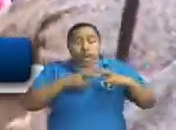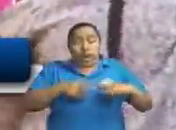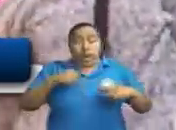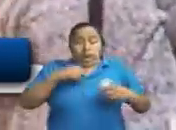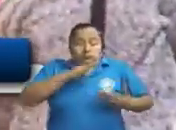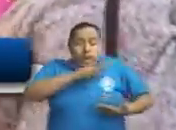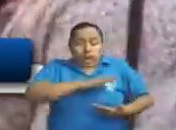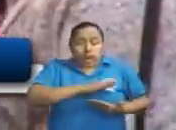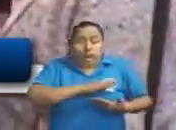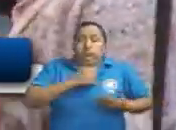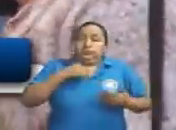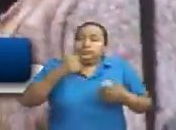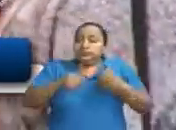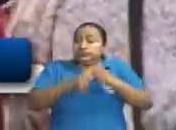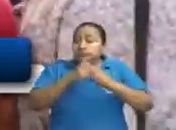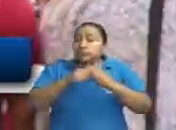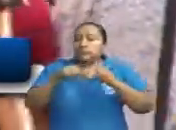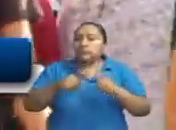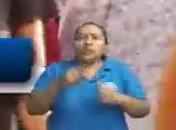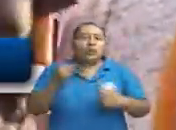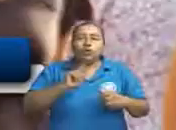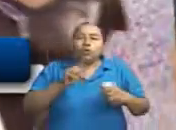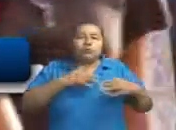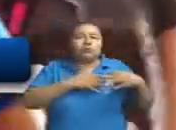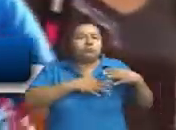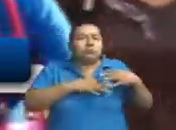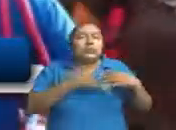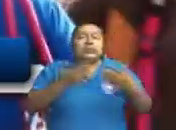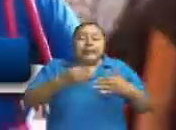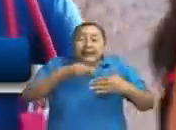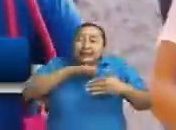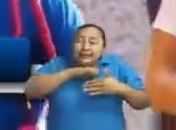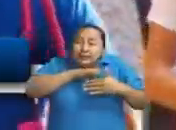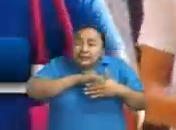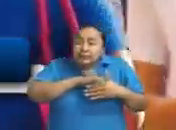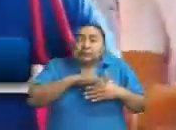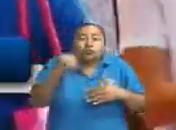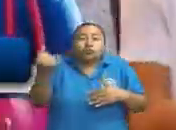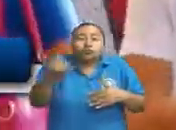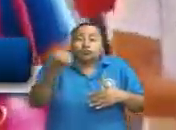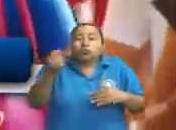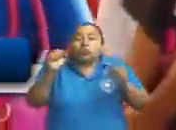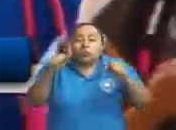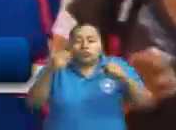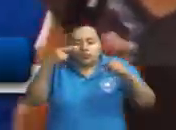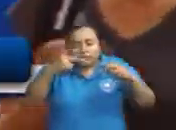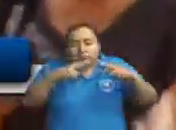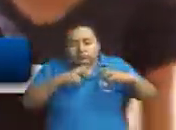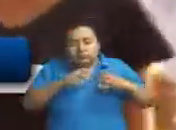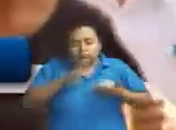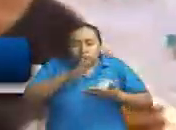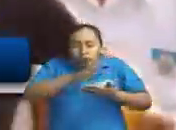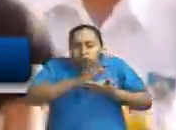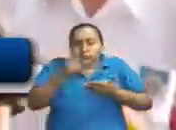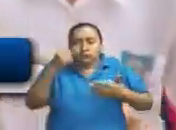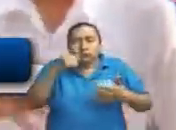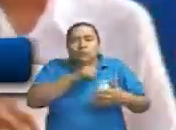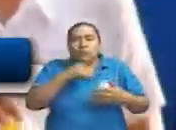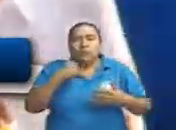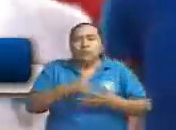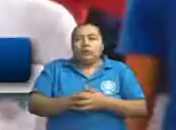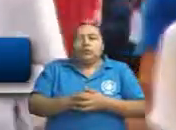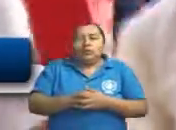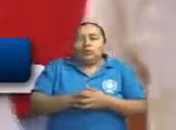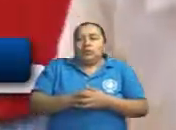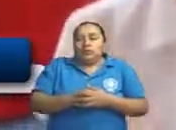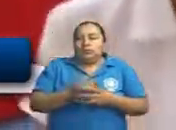de, incluso de lesiones que no son palpables, que pueden estar ocultas y únicamente visibles por este tipo de estudio. Ya. ¿Qué otro